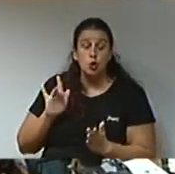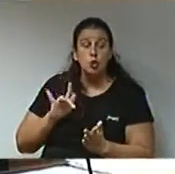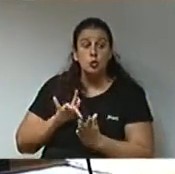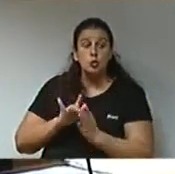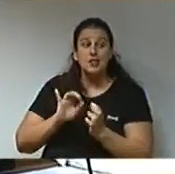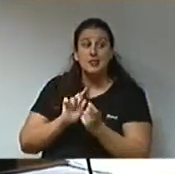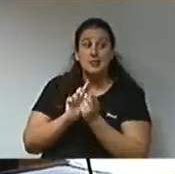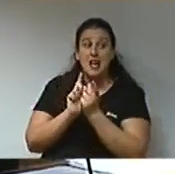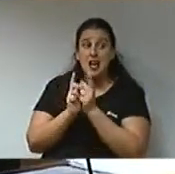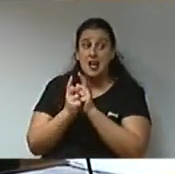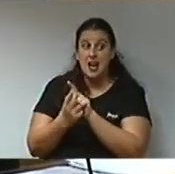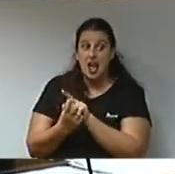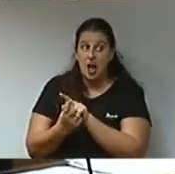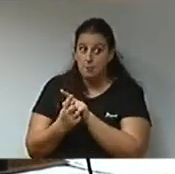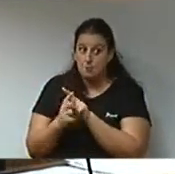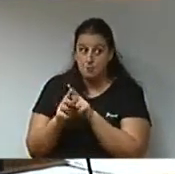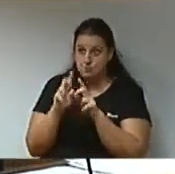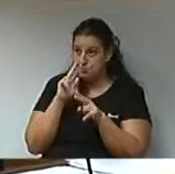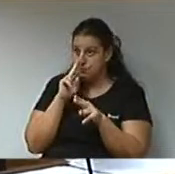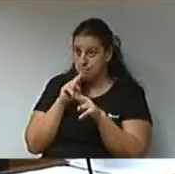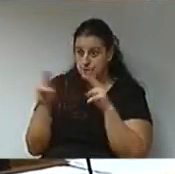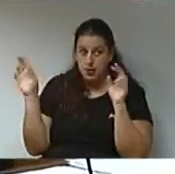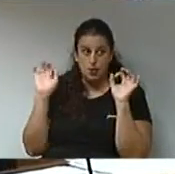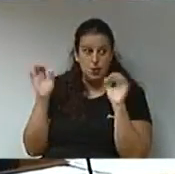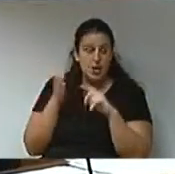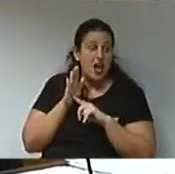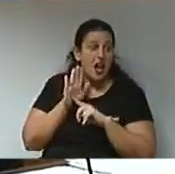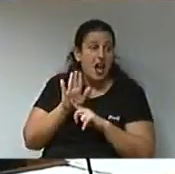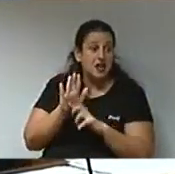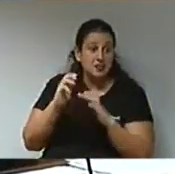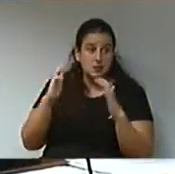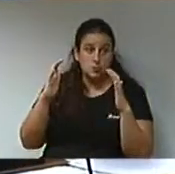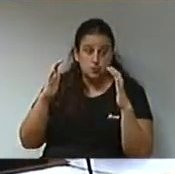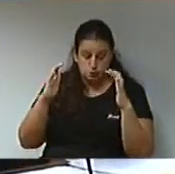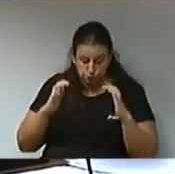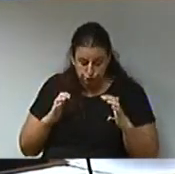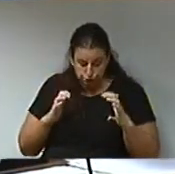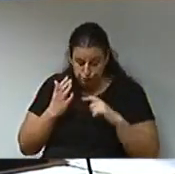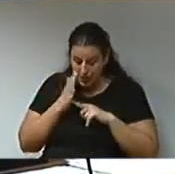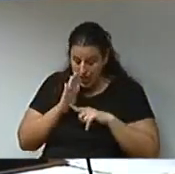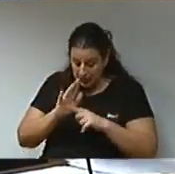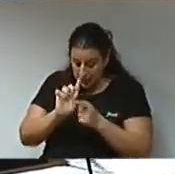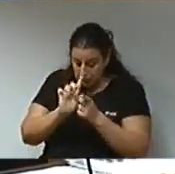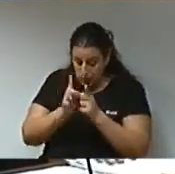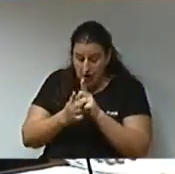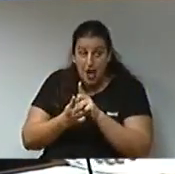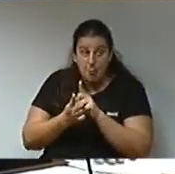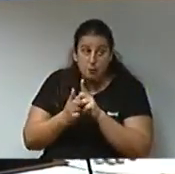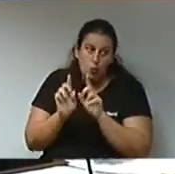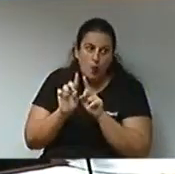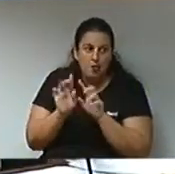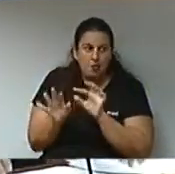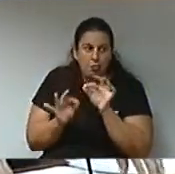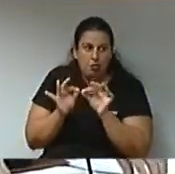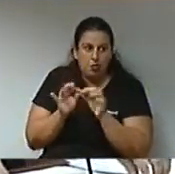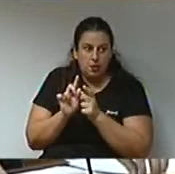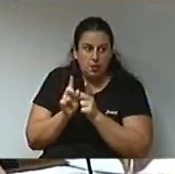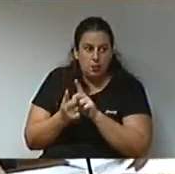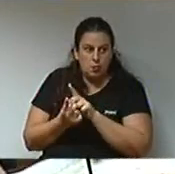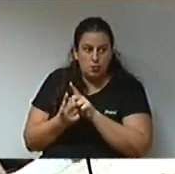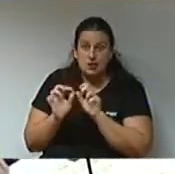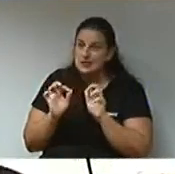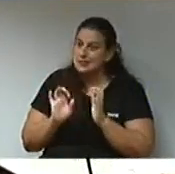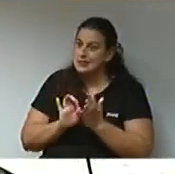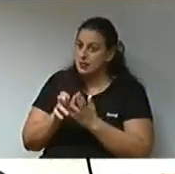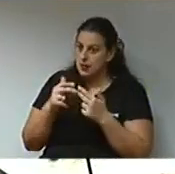cambio absolutamente disruptivo en lo que era una actitud de bajada y una actitud de cambio de ciclo, eso sí, en los